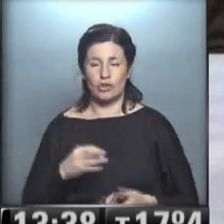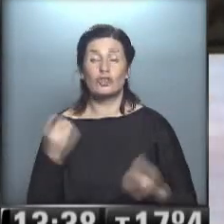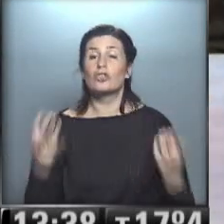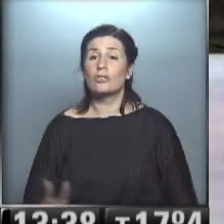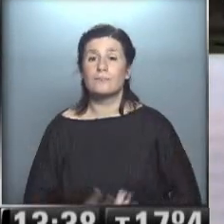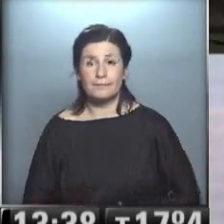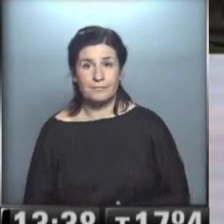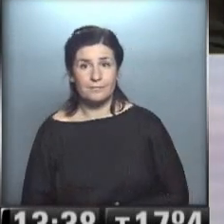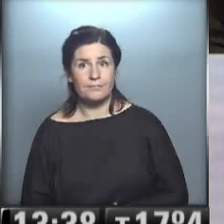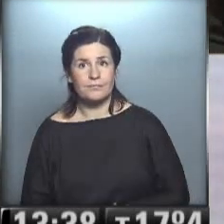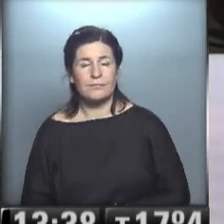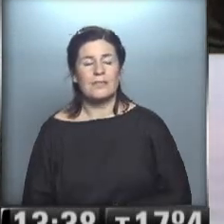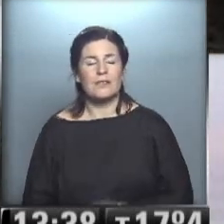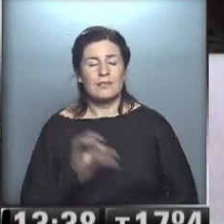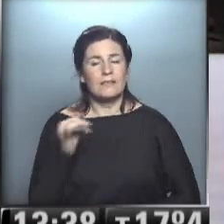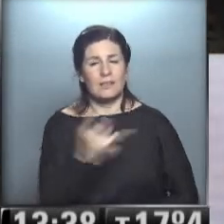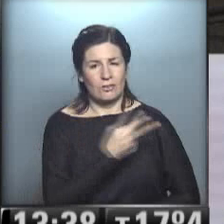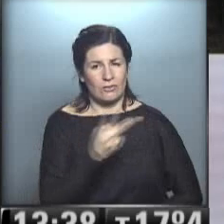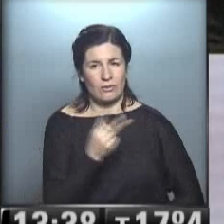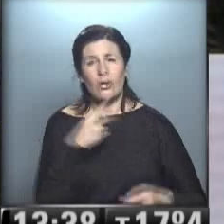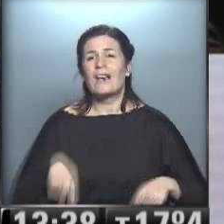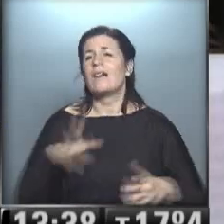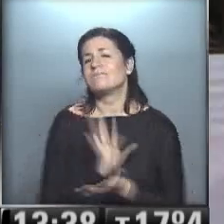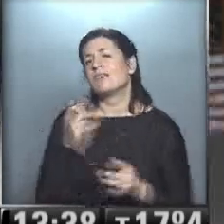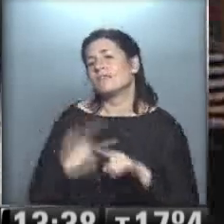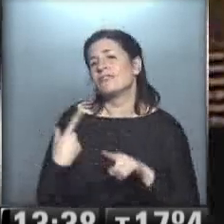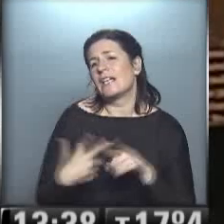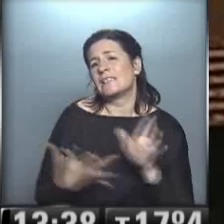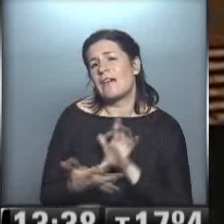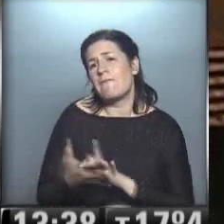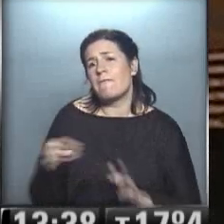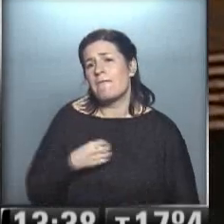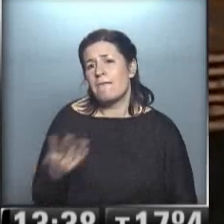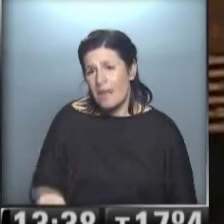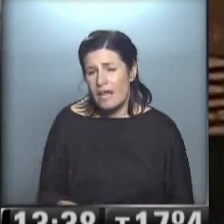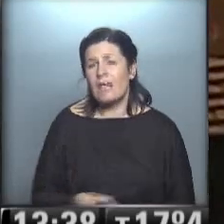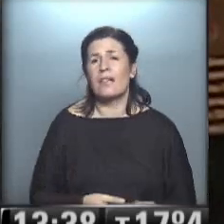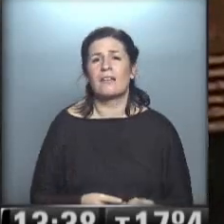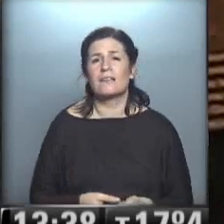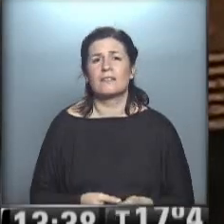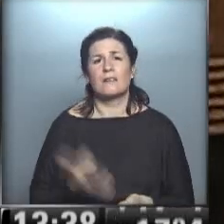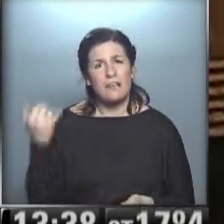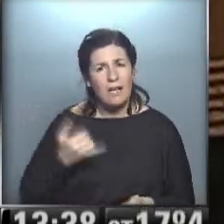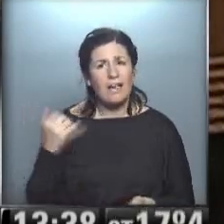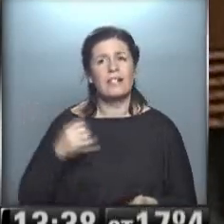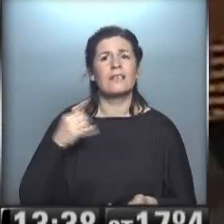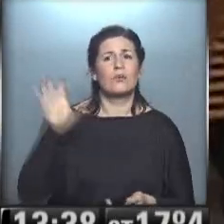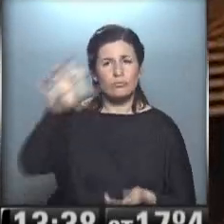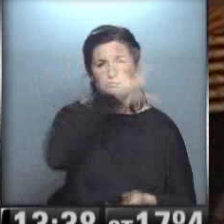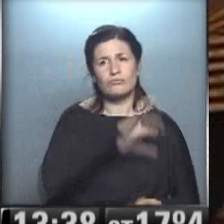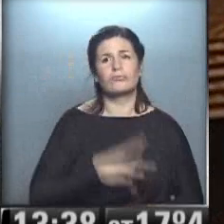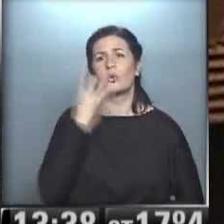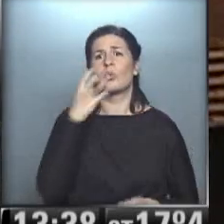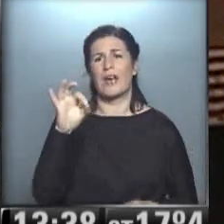escuchamos. Agustina, Roberto, esta fiesta de religiosidad popular se está repitiendo en los más de 40 parroquias que